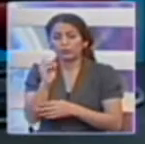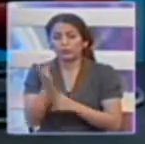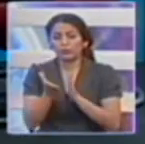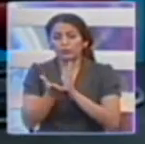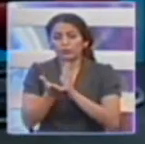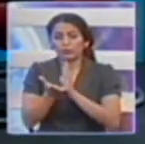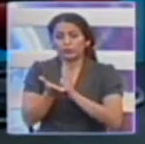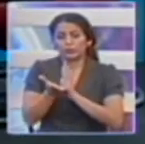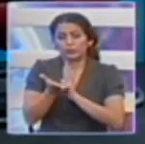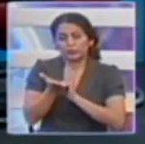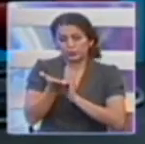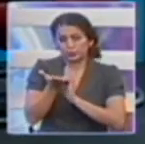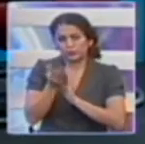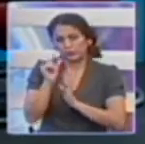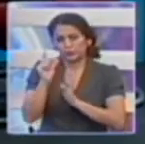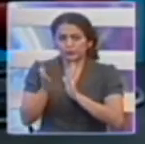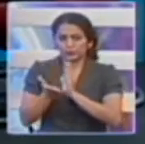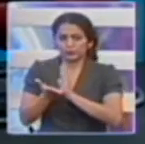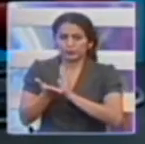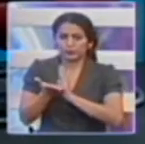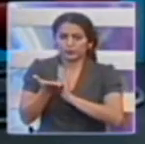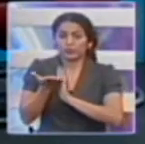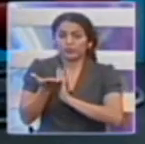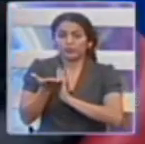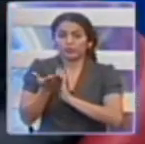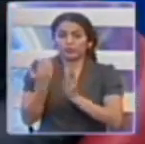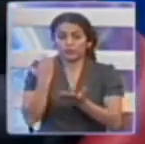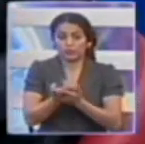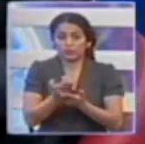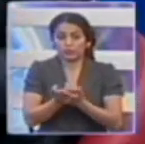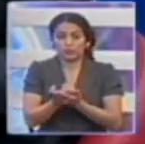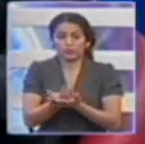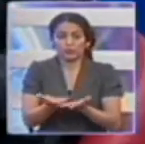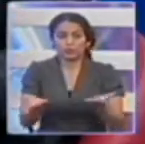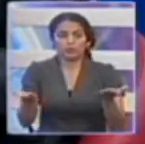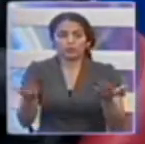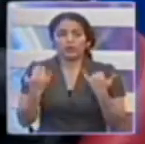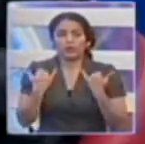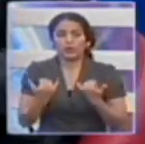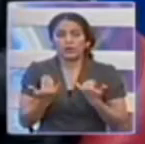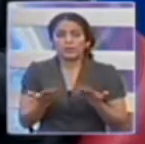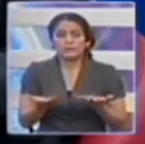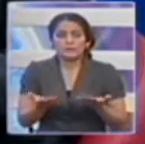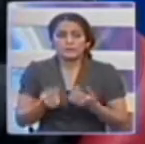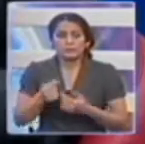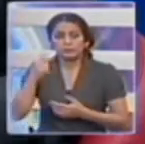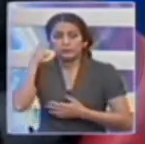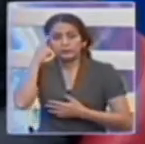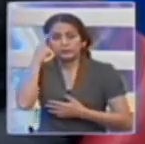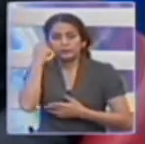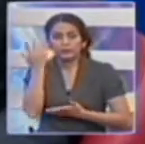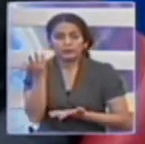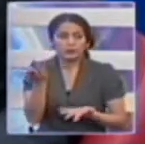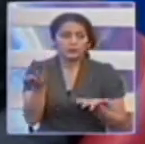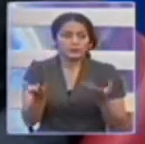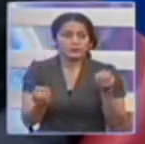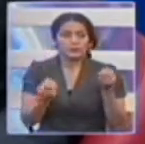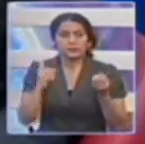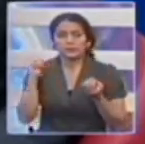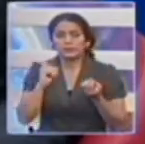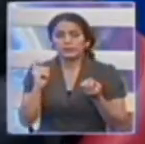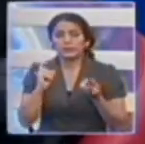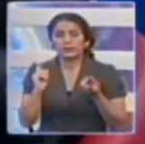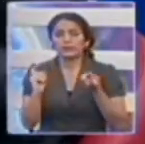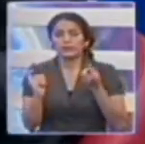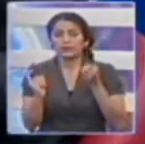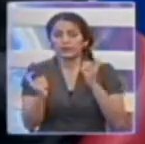porcentaje que en la década anterior. Entonces eso conlleva justamente que ante un modelo estatista, un modelo de un Estado demasiado grande, no se han generado la